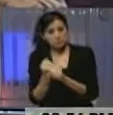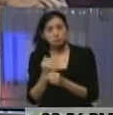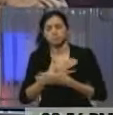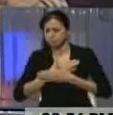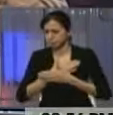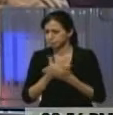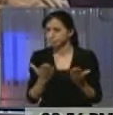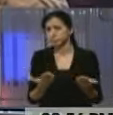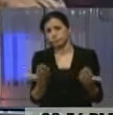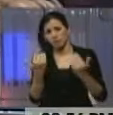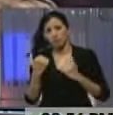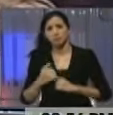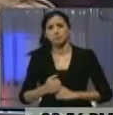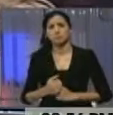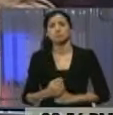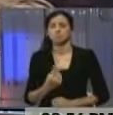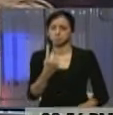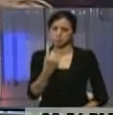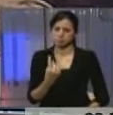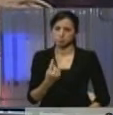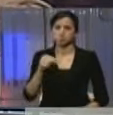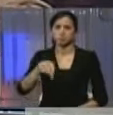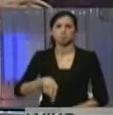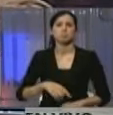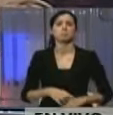estamos, para seguir trabajando.